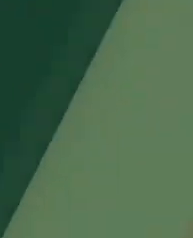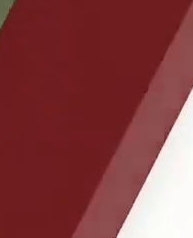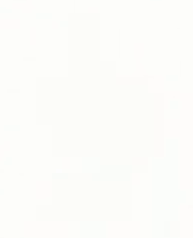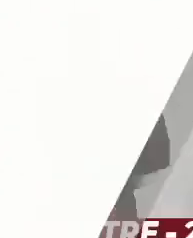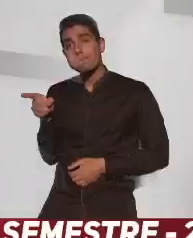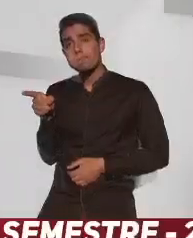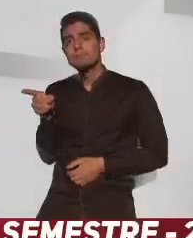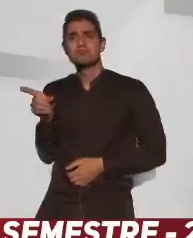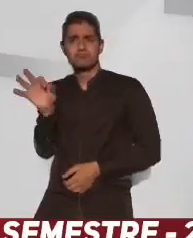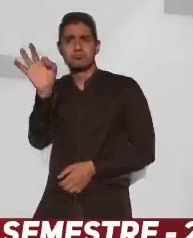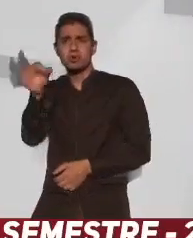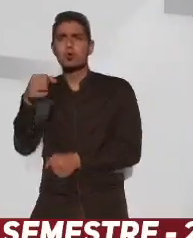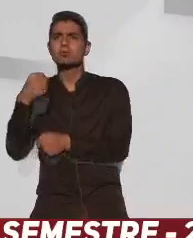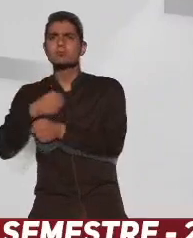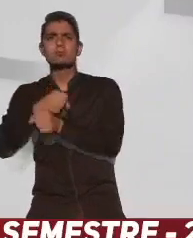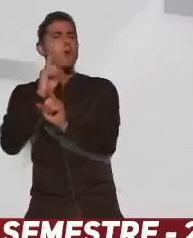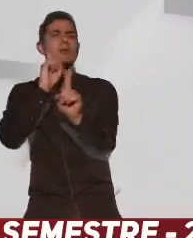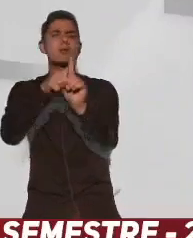su vida.